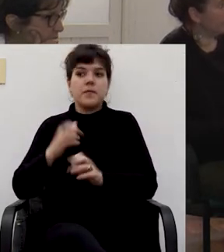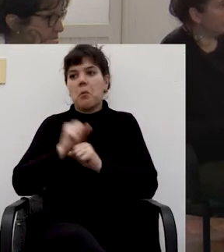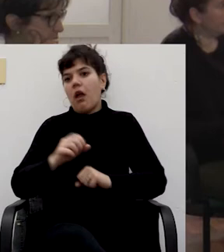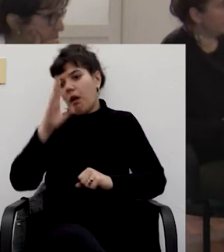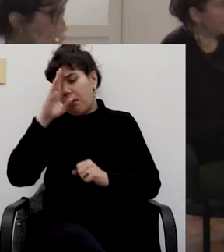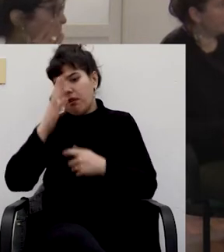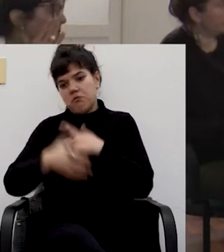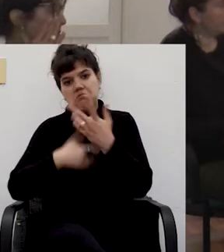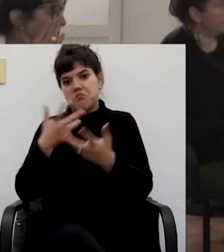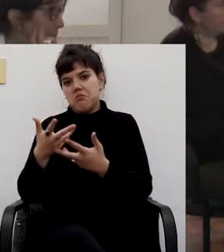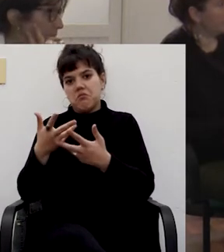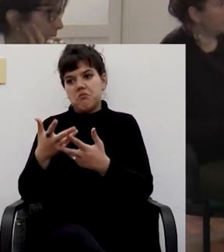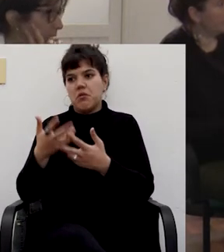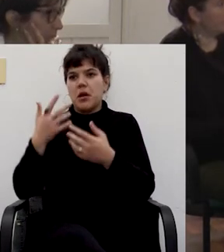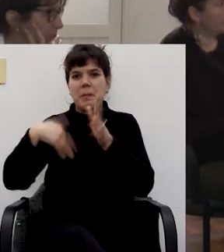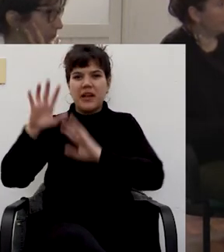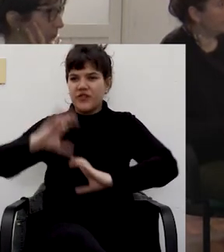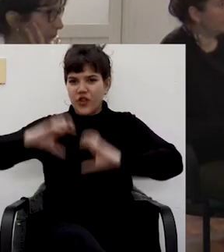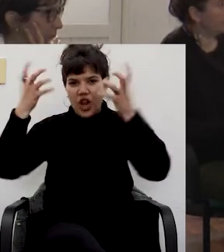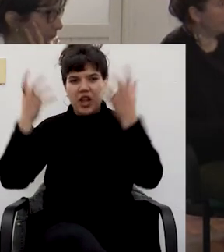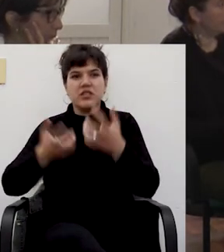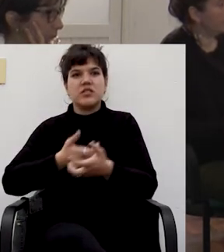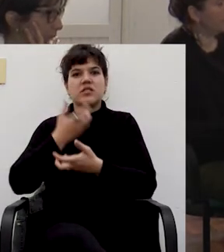más humillación, crueldad,